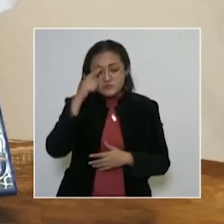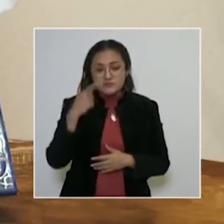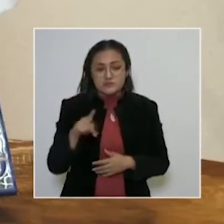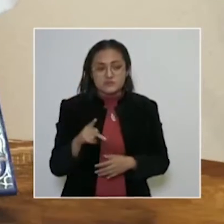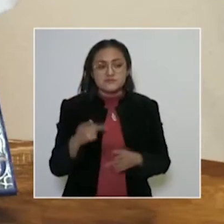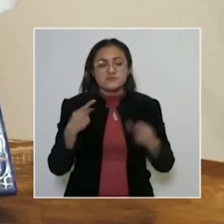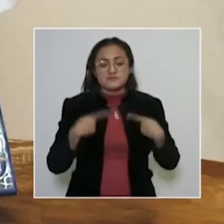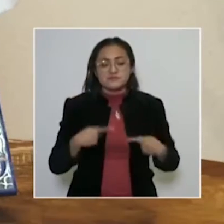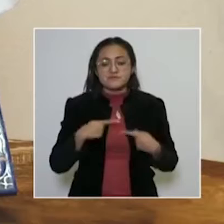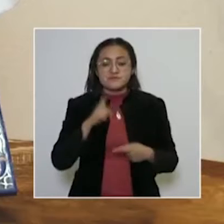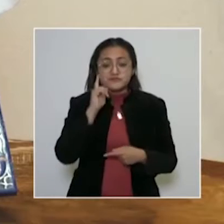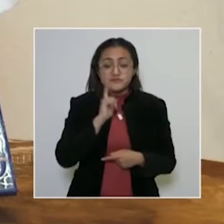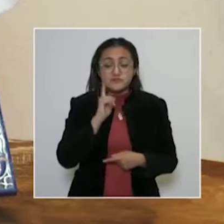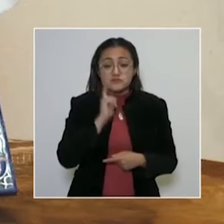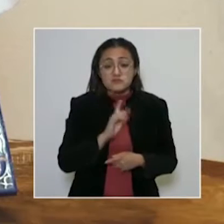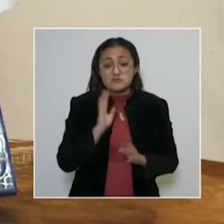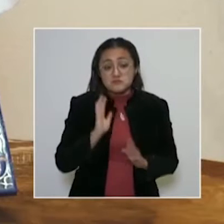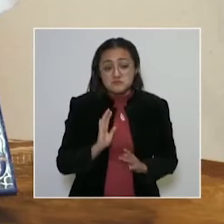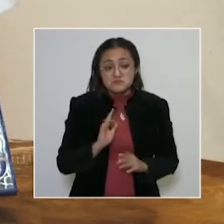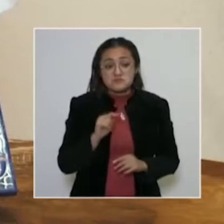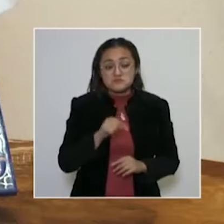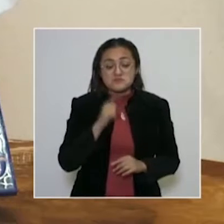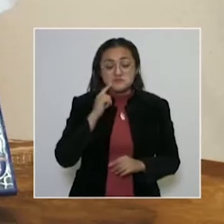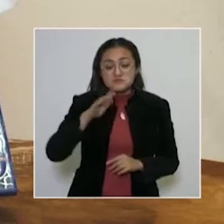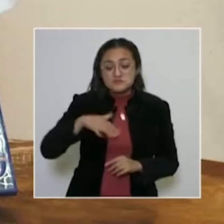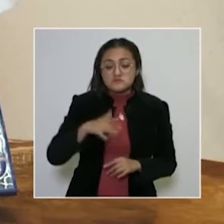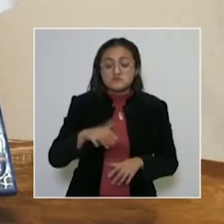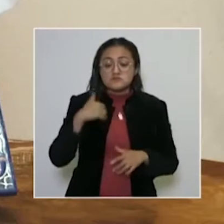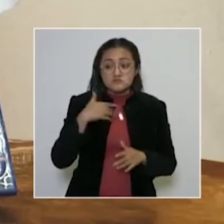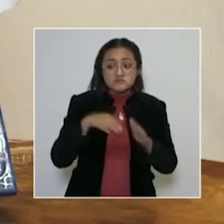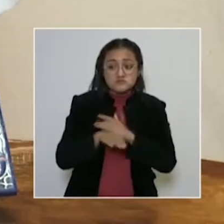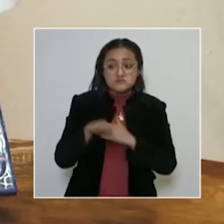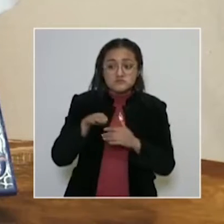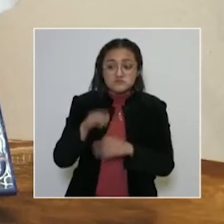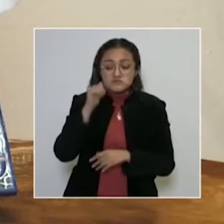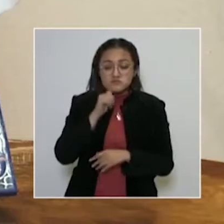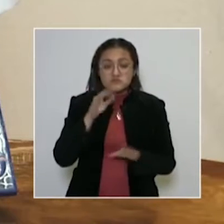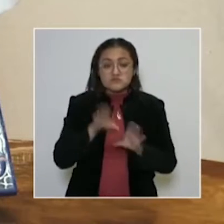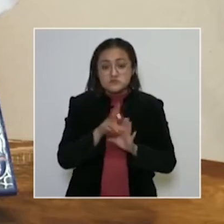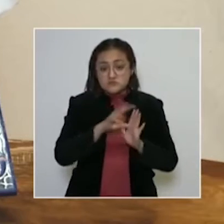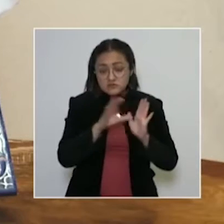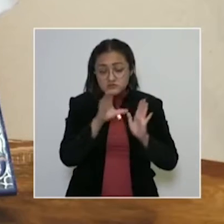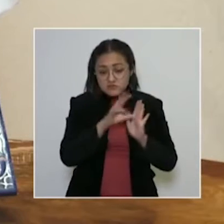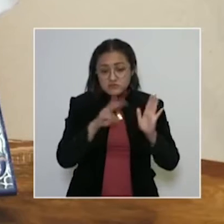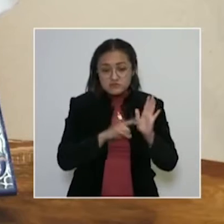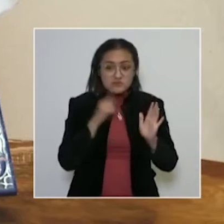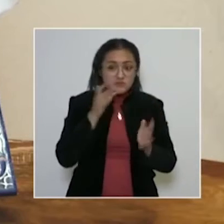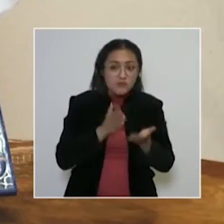gente mujeres por cierto que andan buscando cargos todo el tiempo que se hagan convocatorias